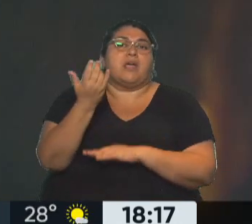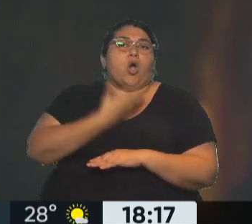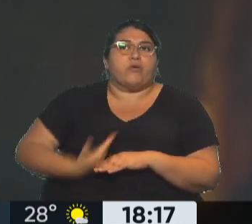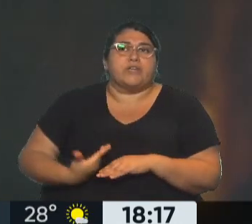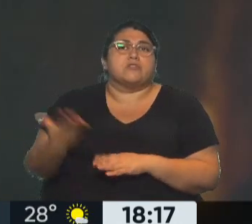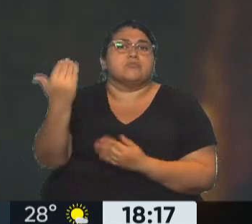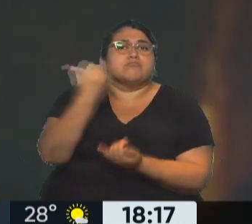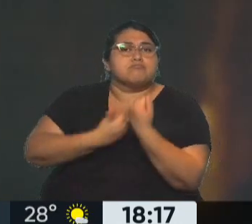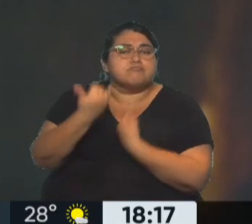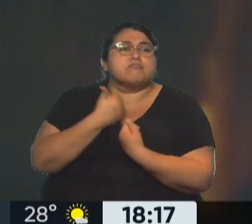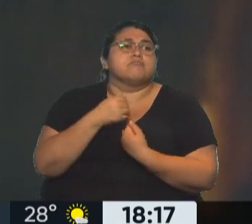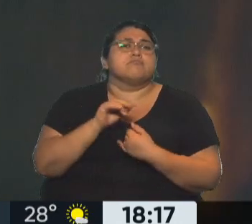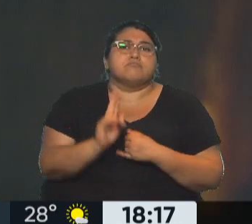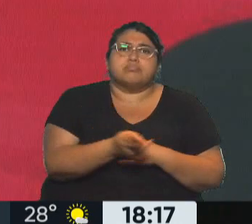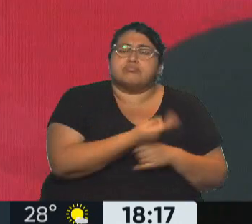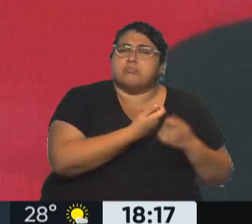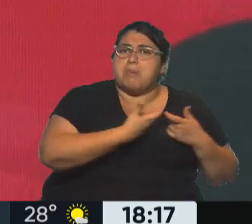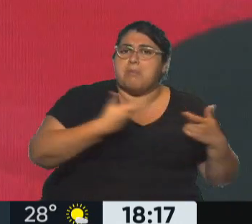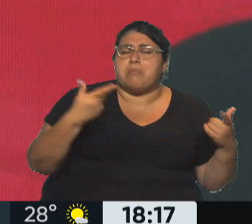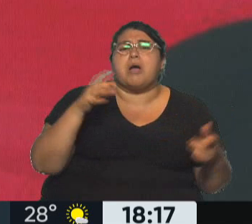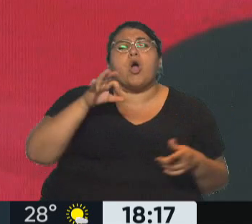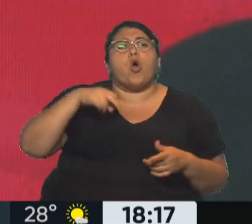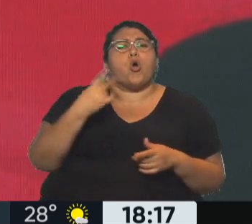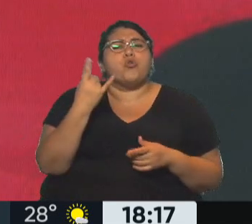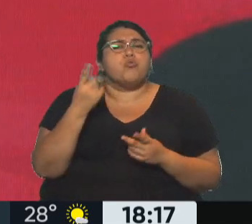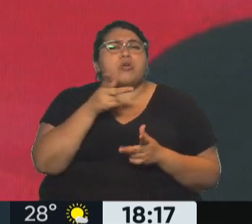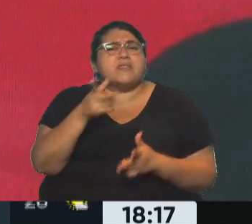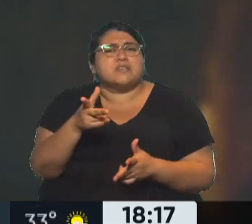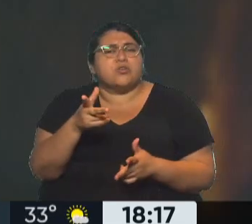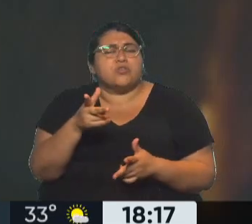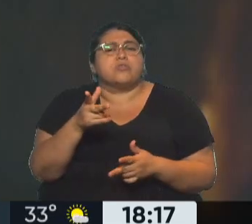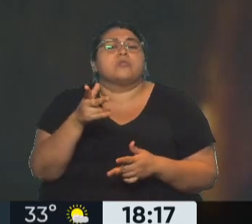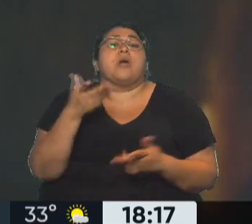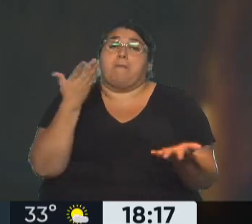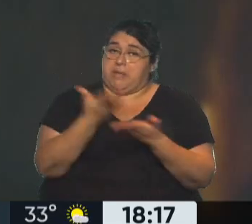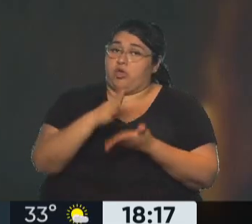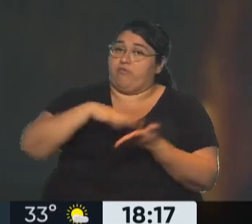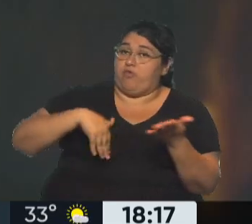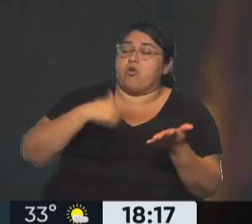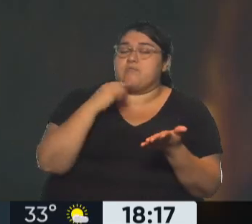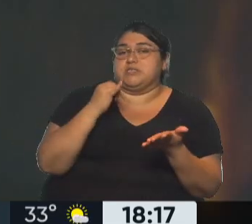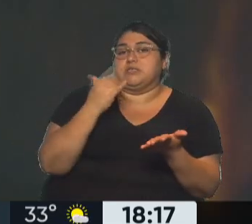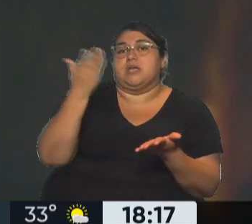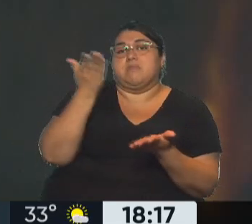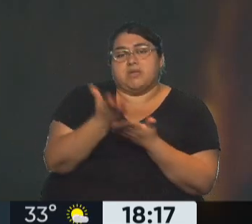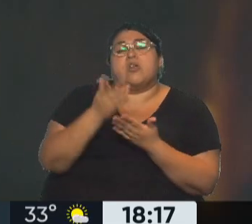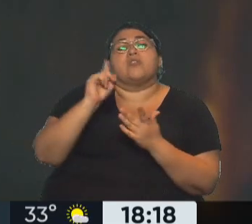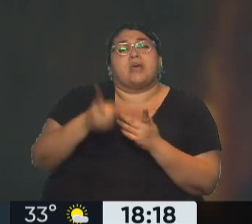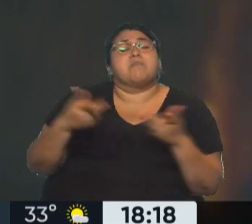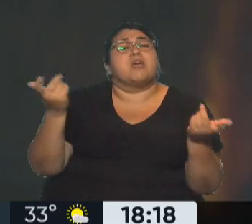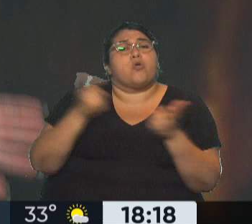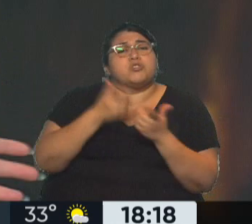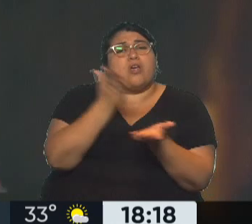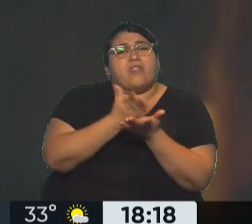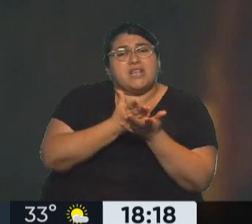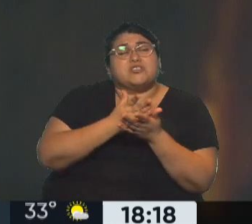los muertos, consecuencia de la represión en el país vecino. Se pronunció, pidió un informe, básicamente, también la Comisión Interamericana de Derechos